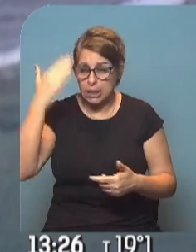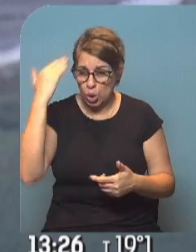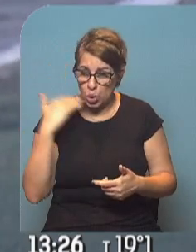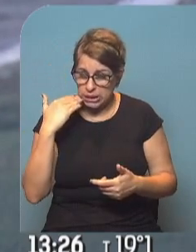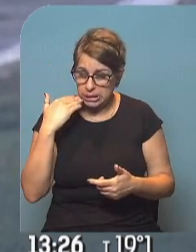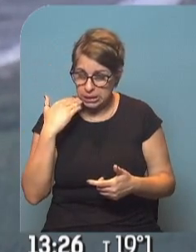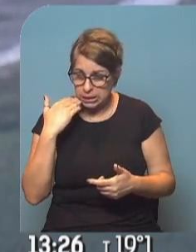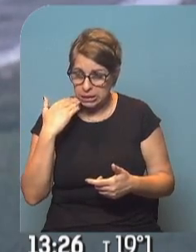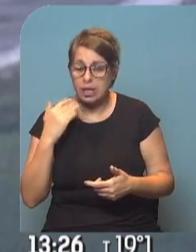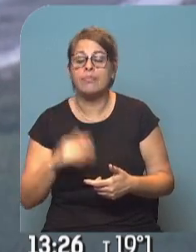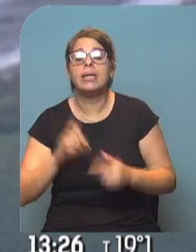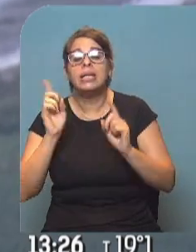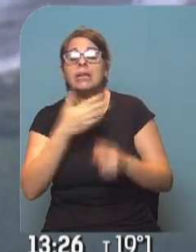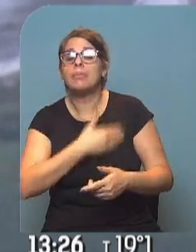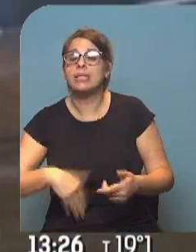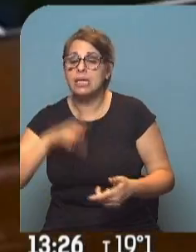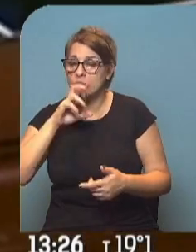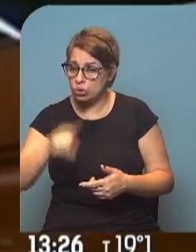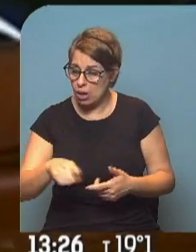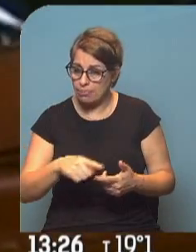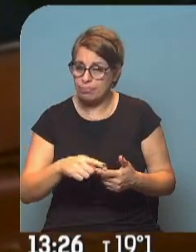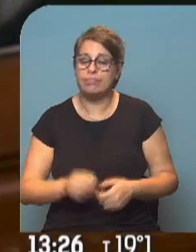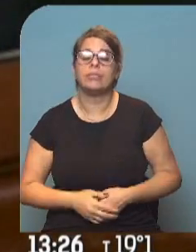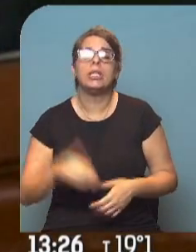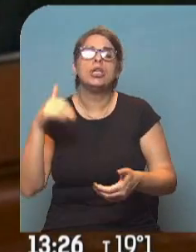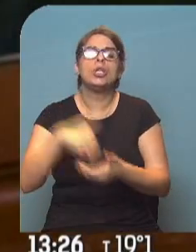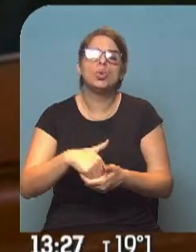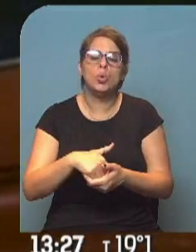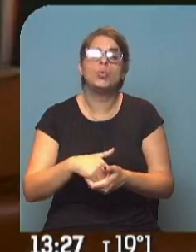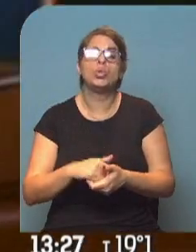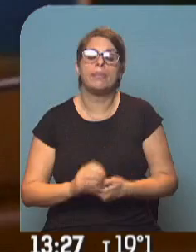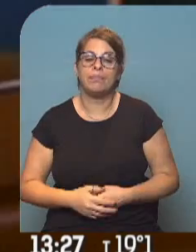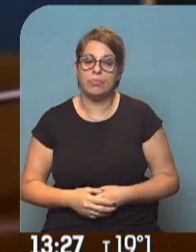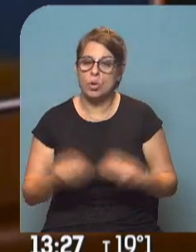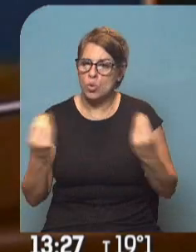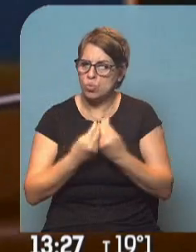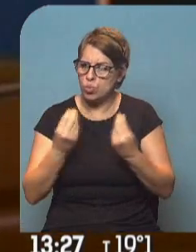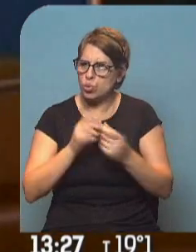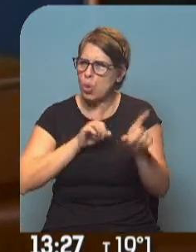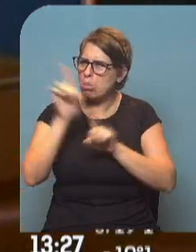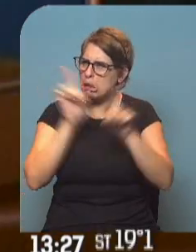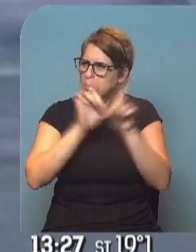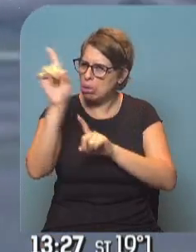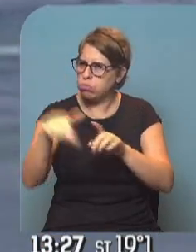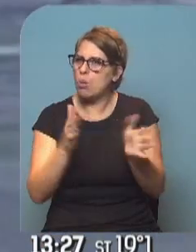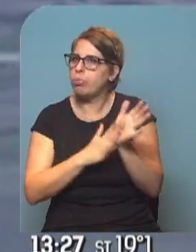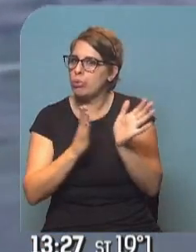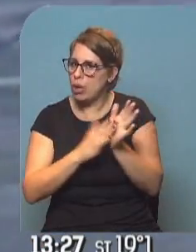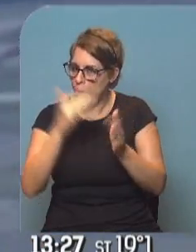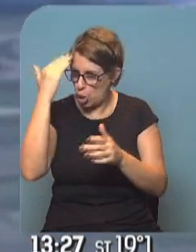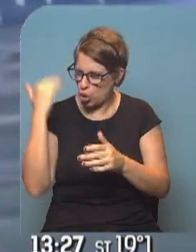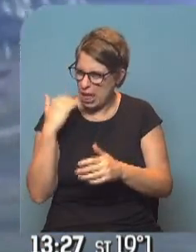Jong-un y el presidente de Estados Unidos Donald Trump, incluyendo alarmantes lanzamientos de misiles de prueba